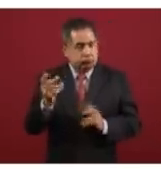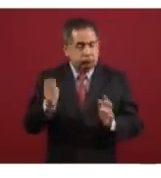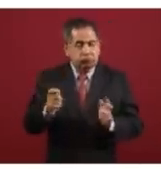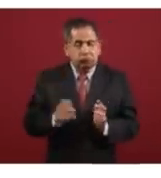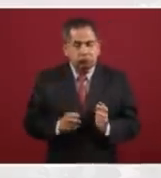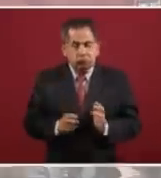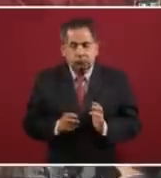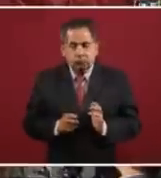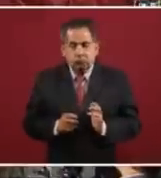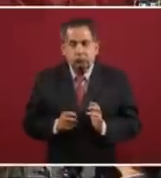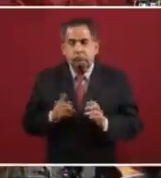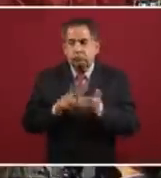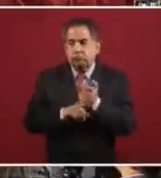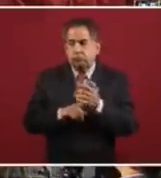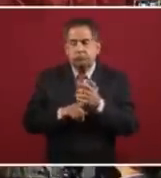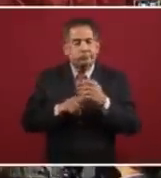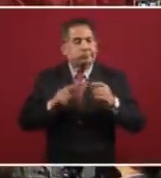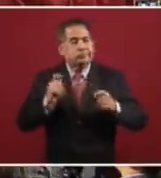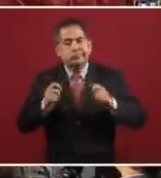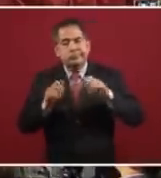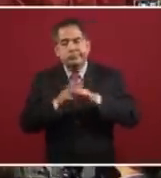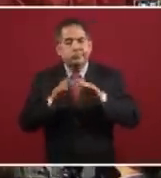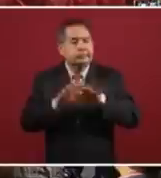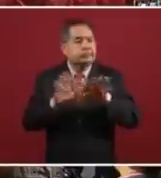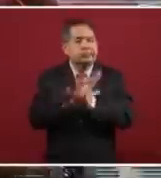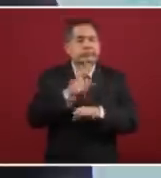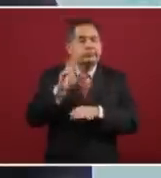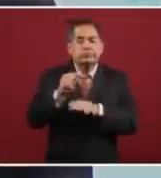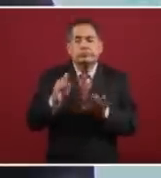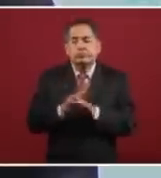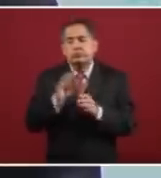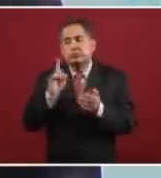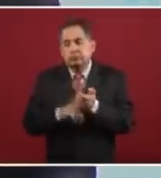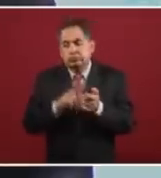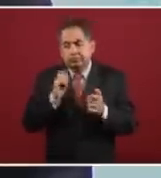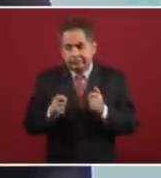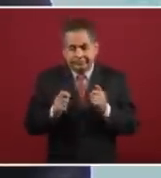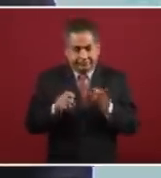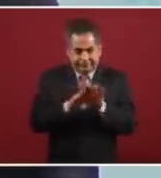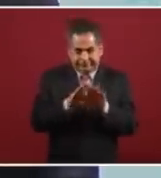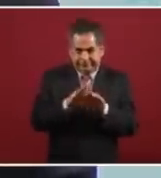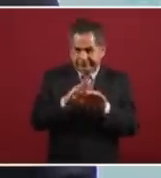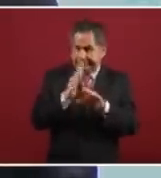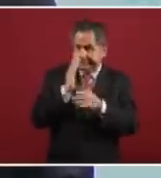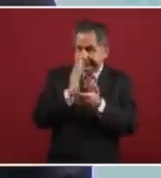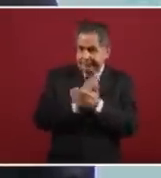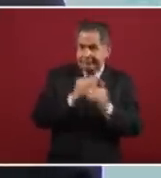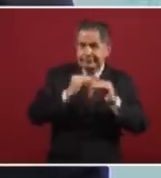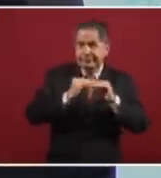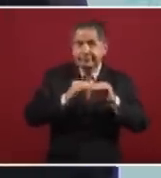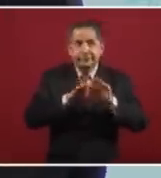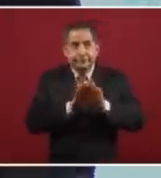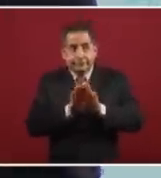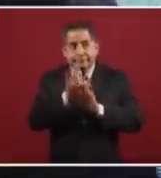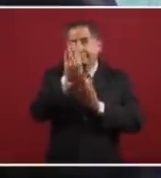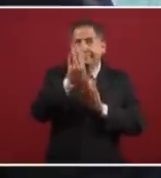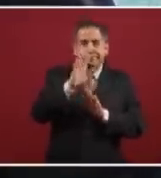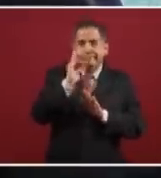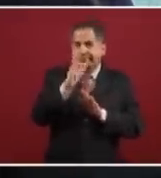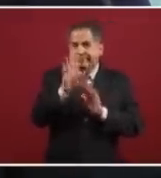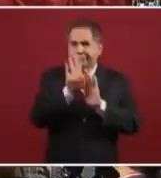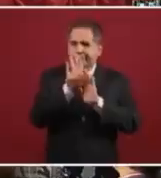Lo importante no es la dimensión del cambio, sino el quiebre en la tendencia de crecimiento de